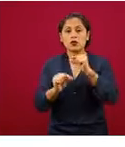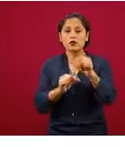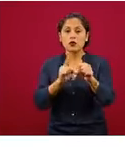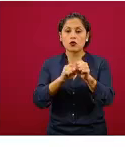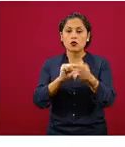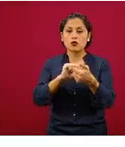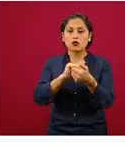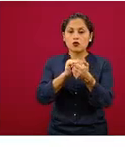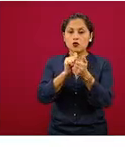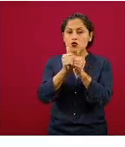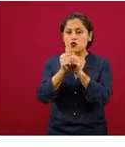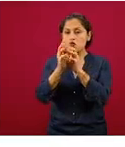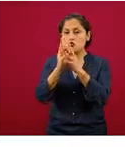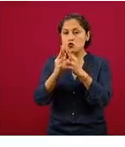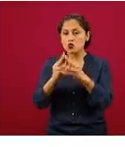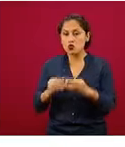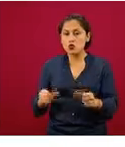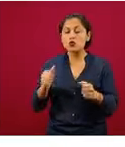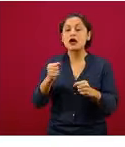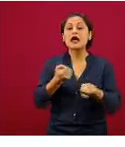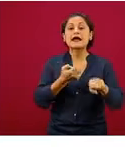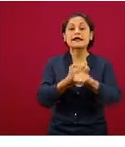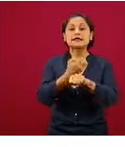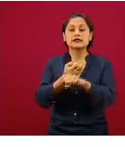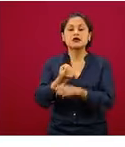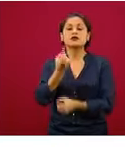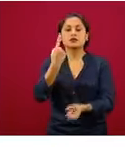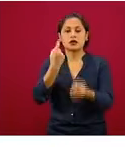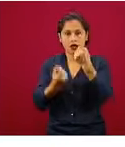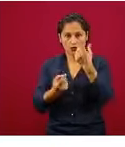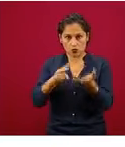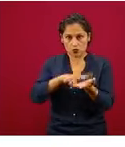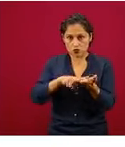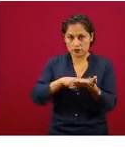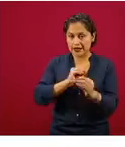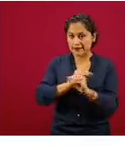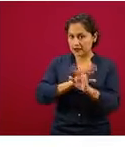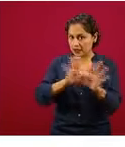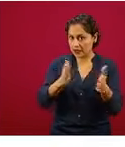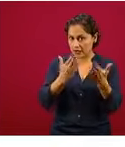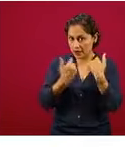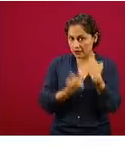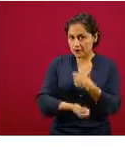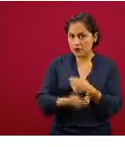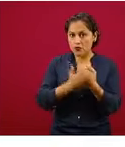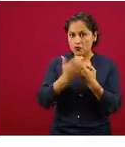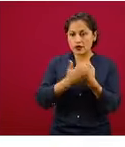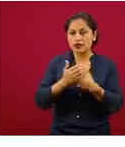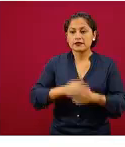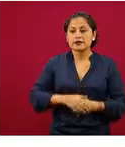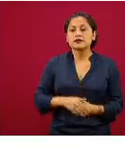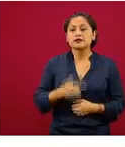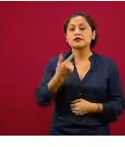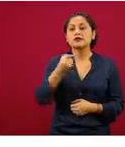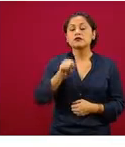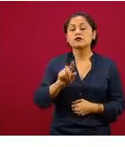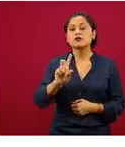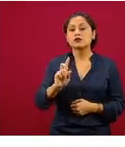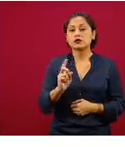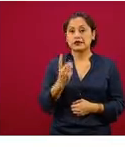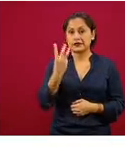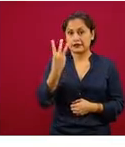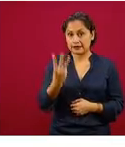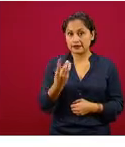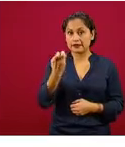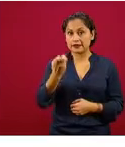hasta estados que todavía están en algunos verdes, en algunos verdes claros. 7.33 es la tasa de incidencia acumulada para